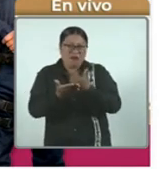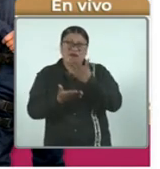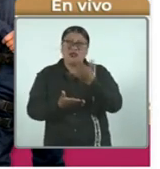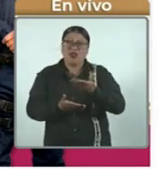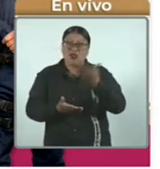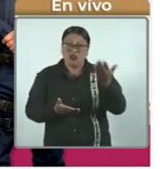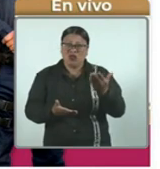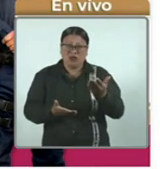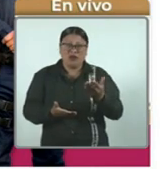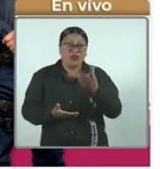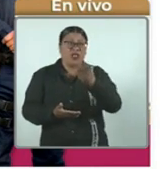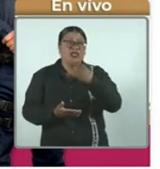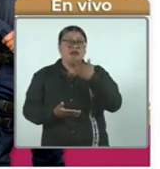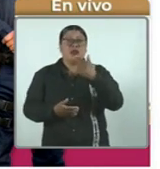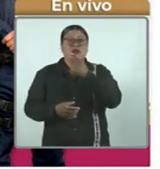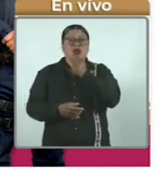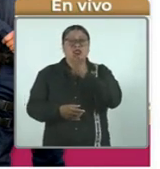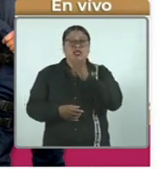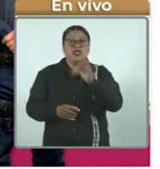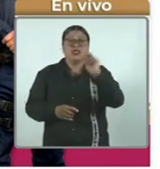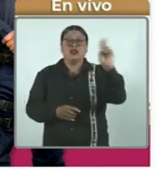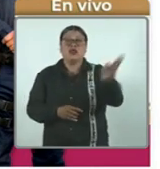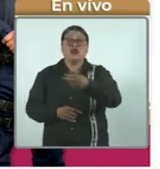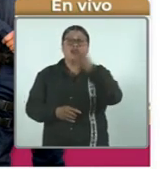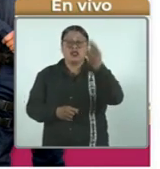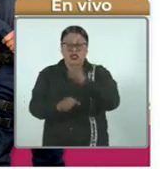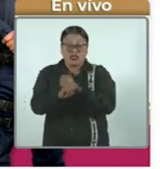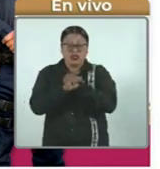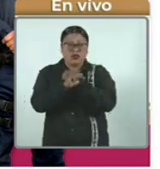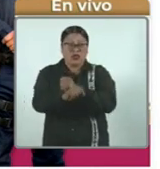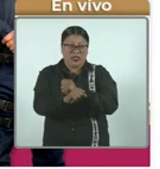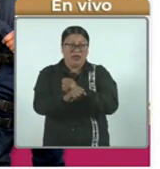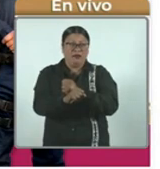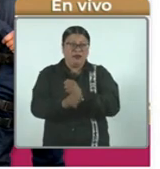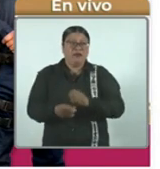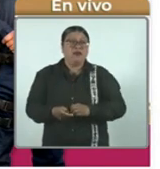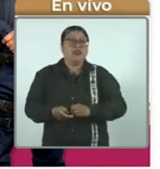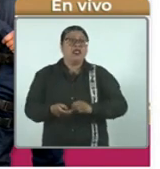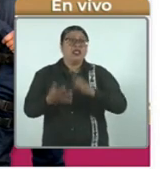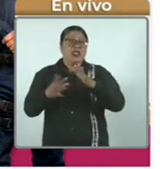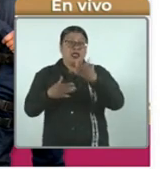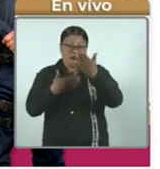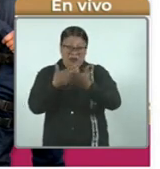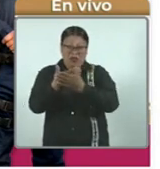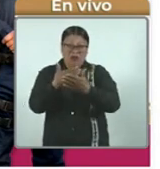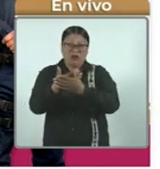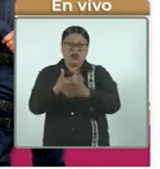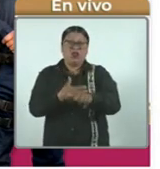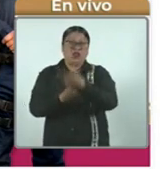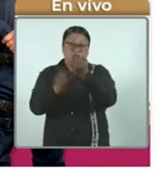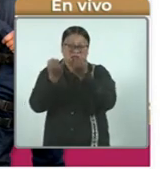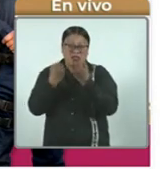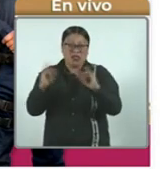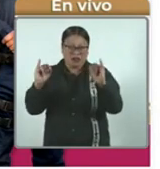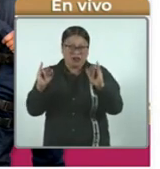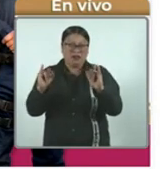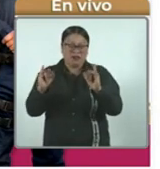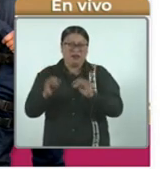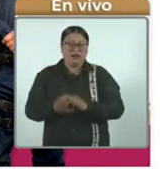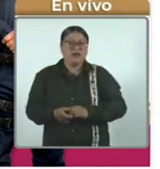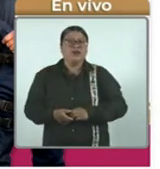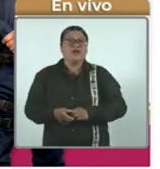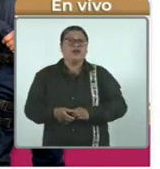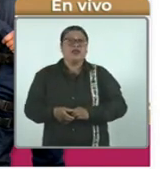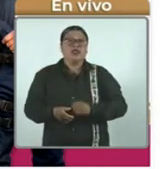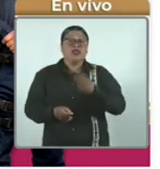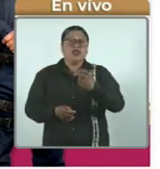mando de coordinación y mejor policía, la Universidad de la Seguridad Pública. Ya se inaugura el próximo 12, el gobernador la va a inaugurar,